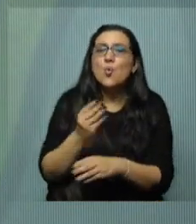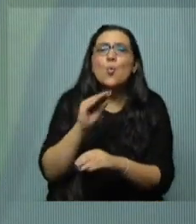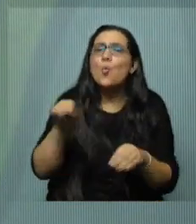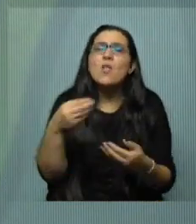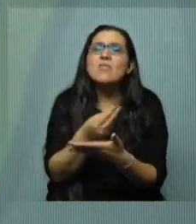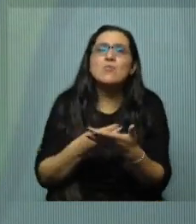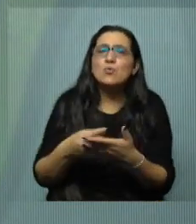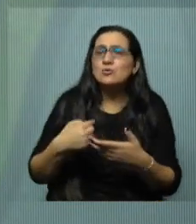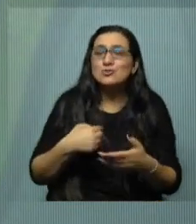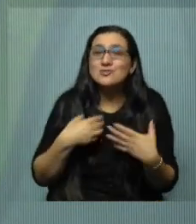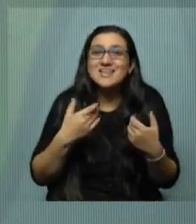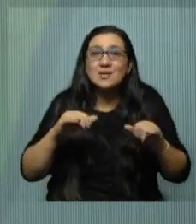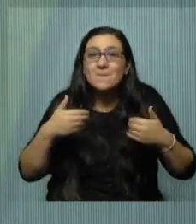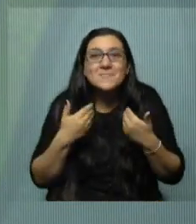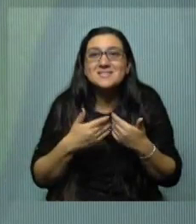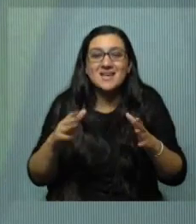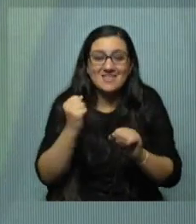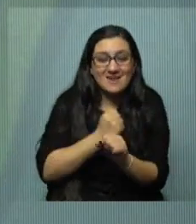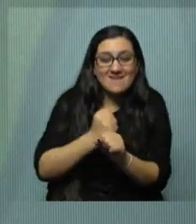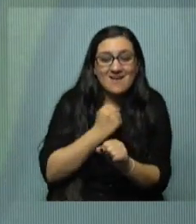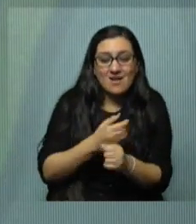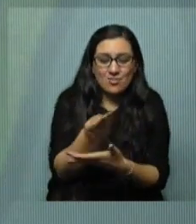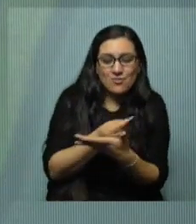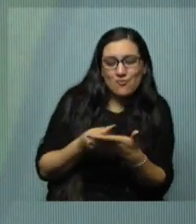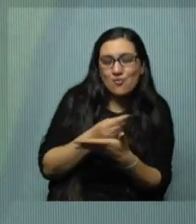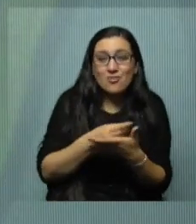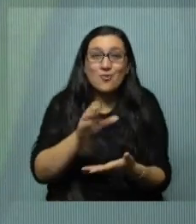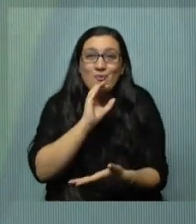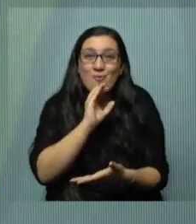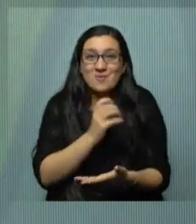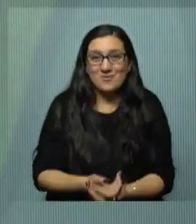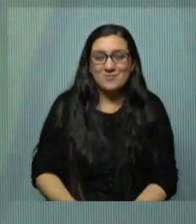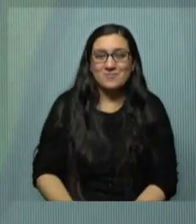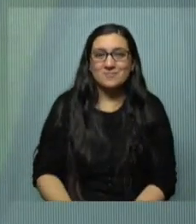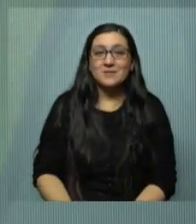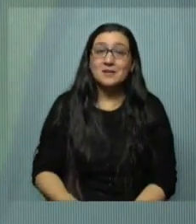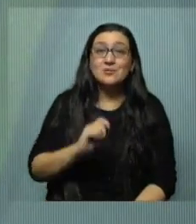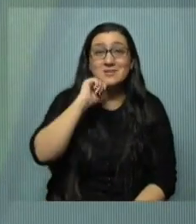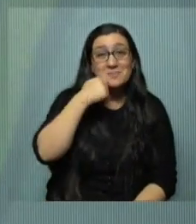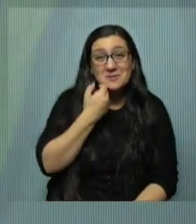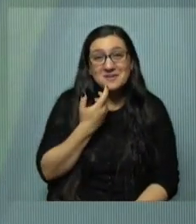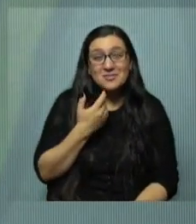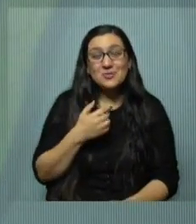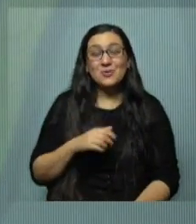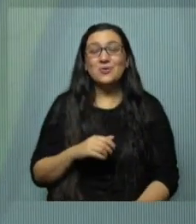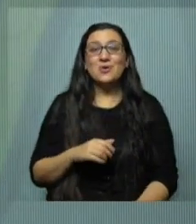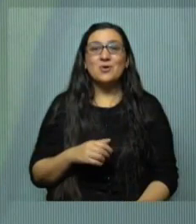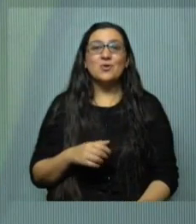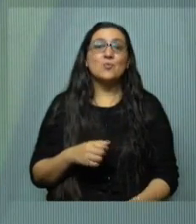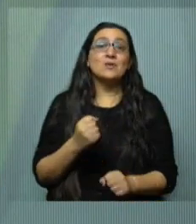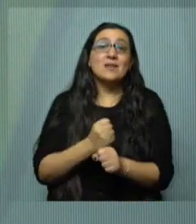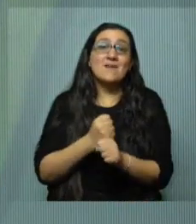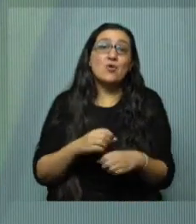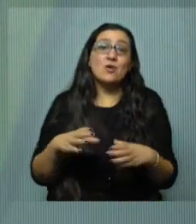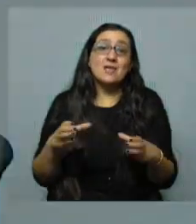yo ya me quiero poner a laburar en esto, así que bueno, con gente así está bueno, ¿no? También jugar en equipo y bueno, veremos qué